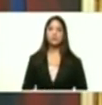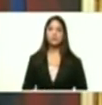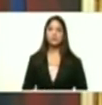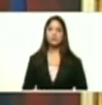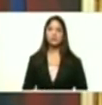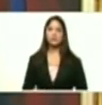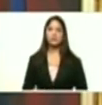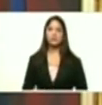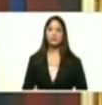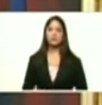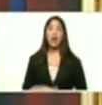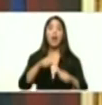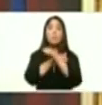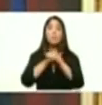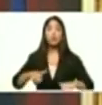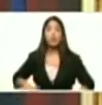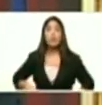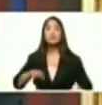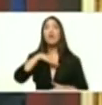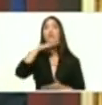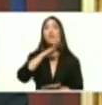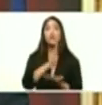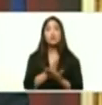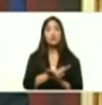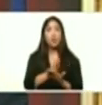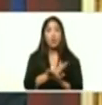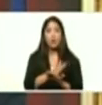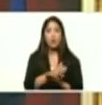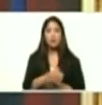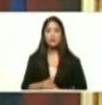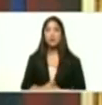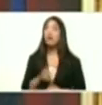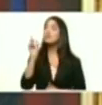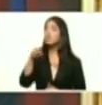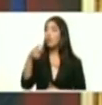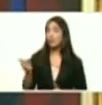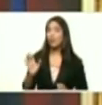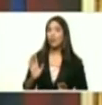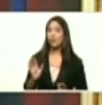Siembra mucha yuca en portuguesa, dicen por allá. Ah, Castro Sotelo, ¿sí?